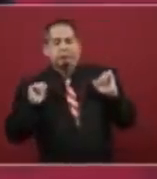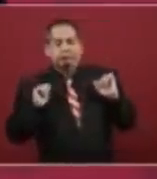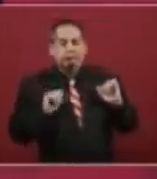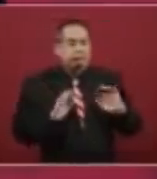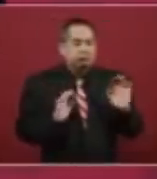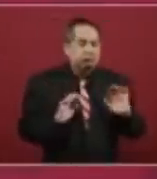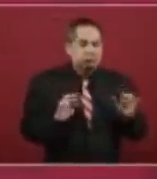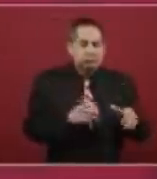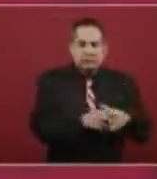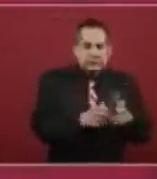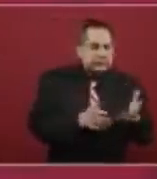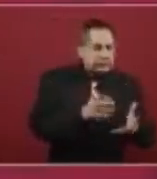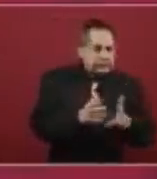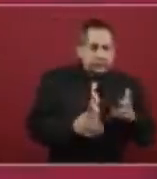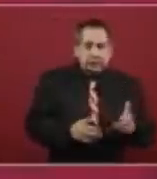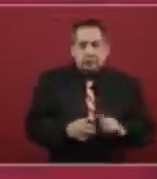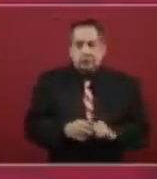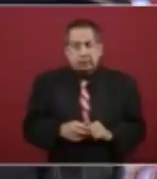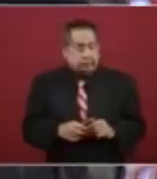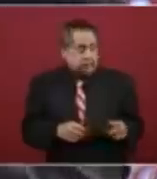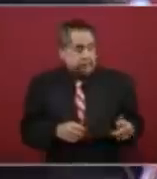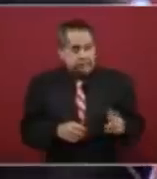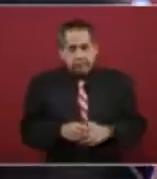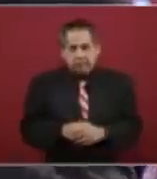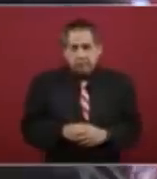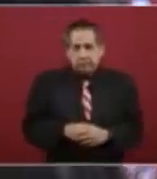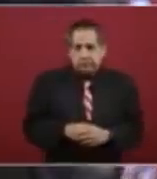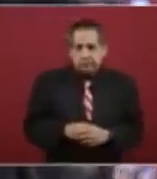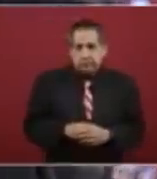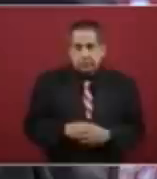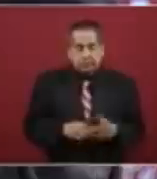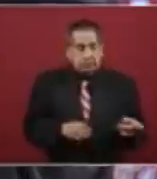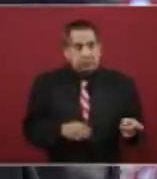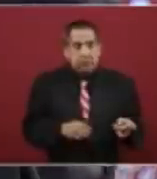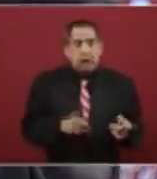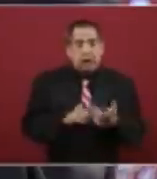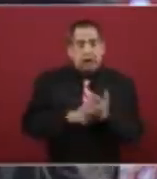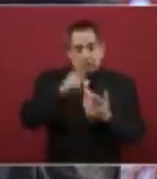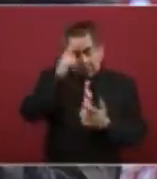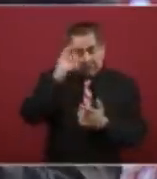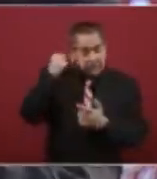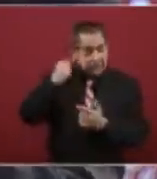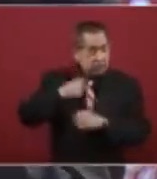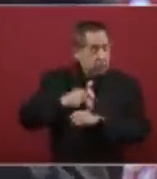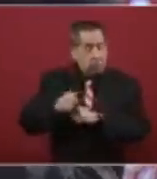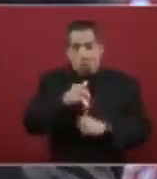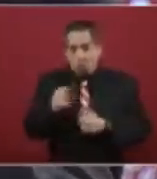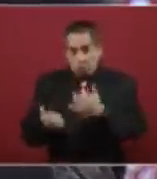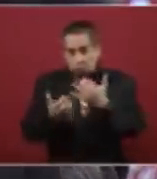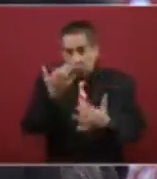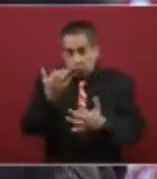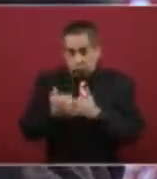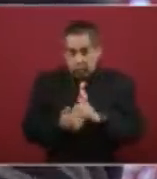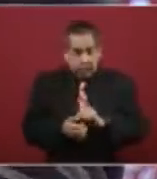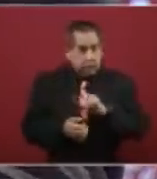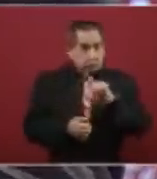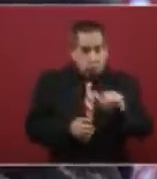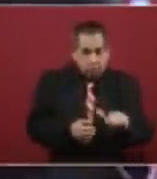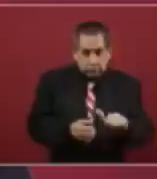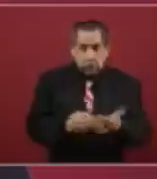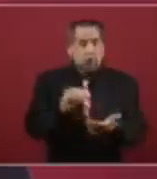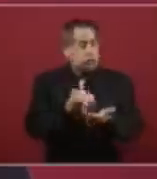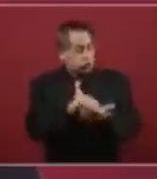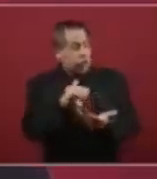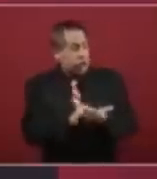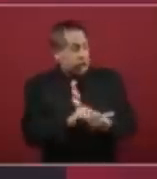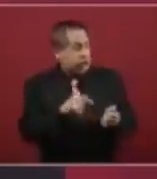Y son tomas que han habido después de la tragedia también de mucha